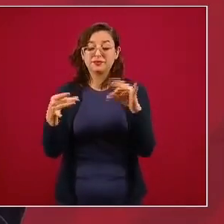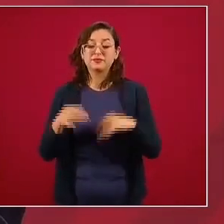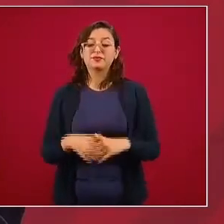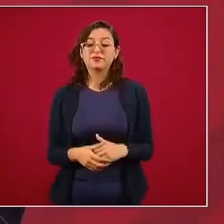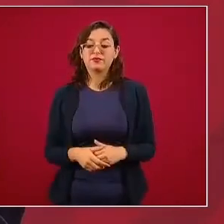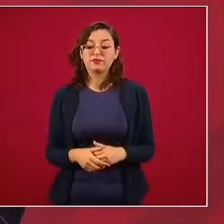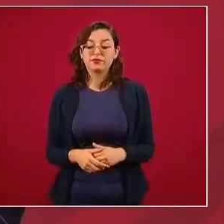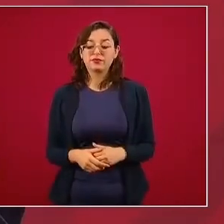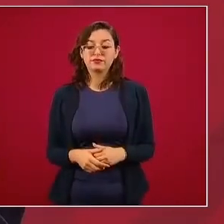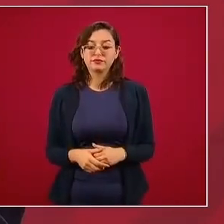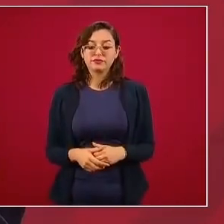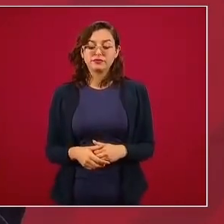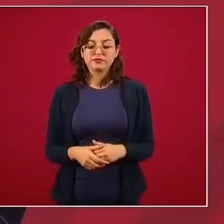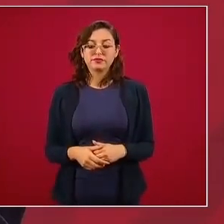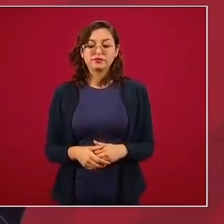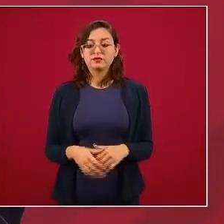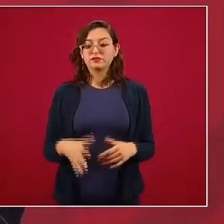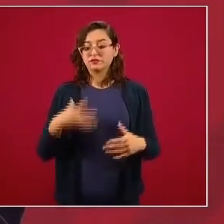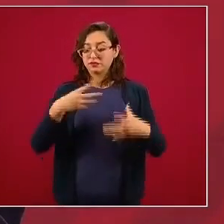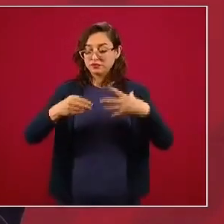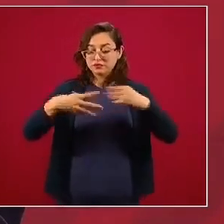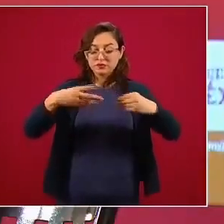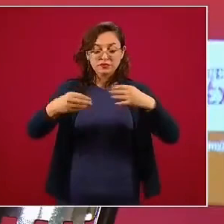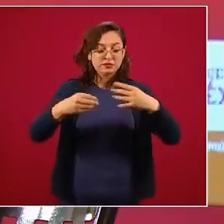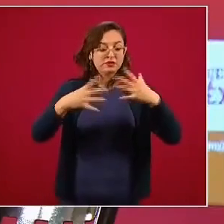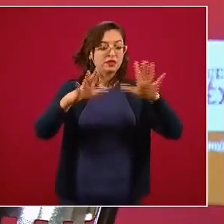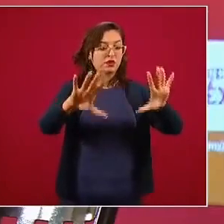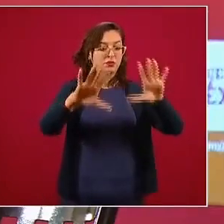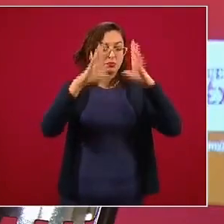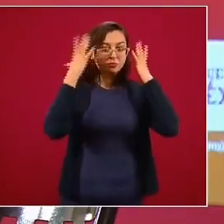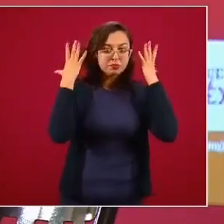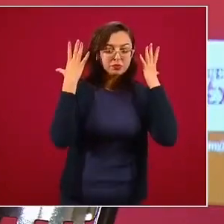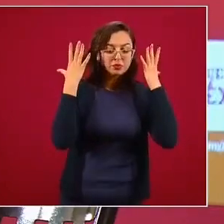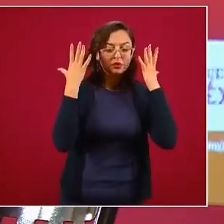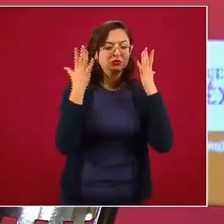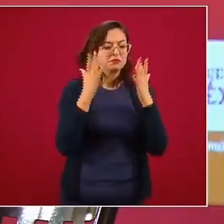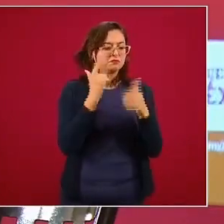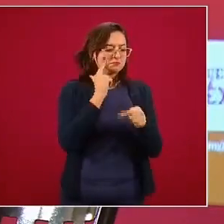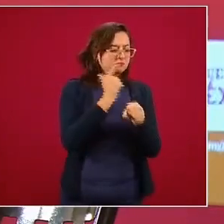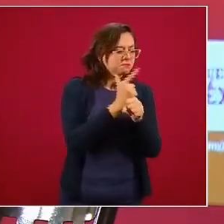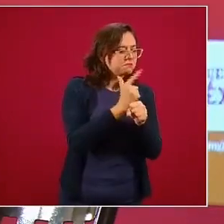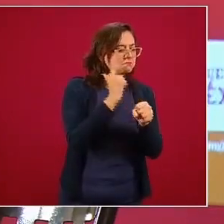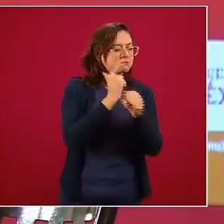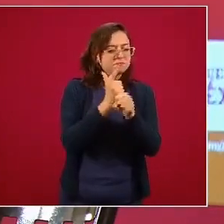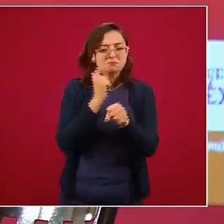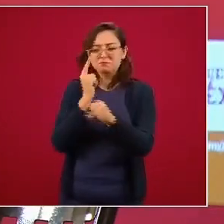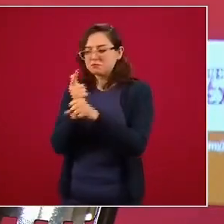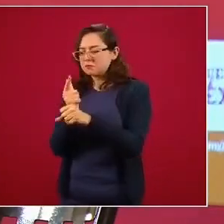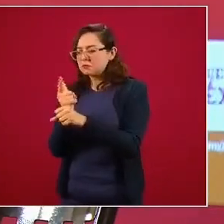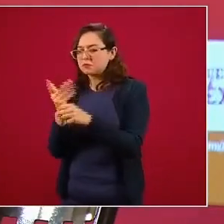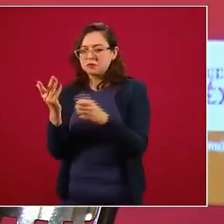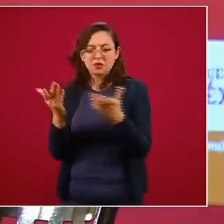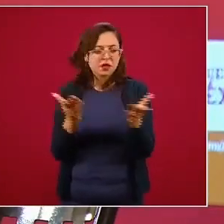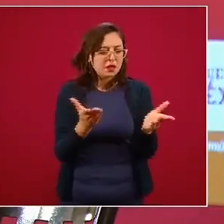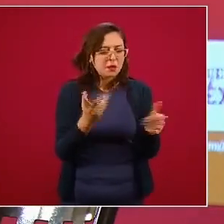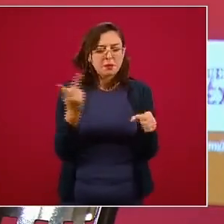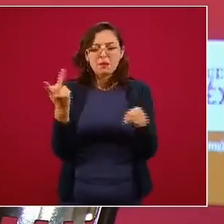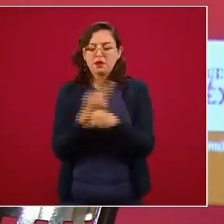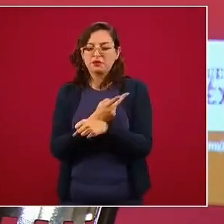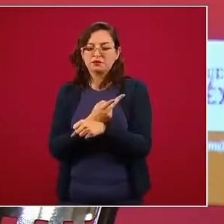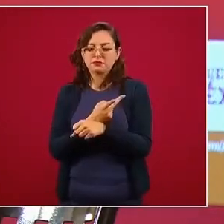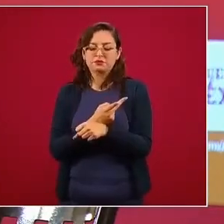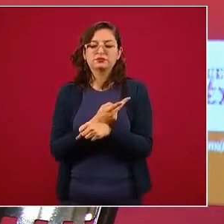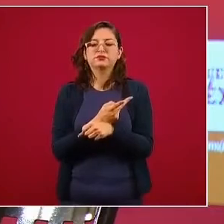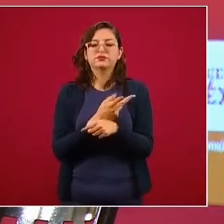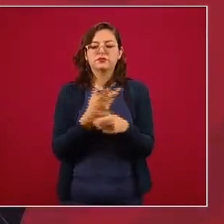los eventos, qué tan rápido están ocurriendo estos eventos, sí notamos que a lo largo de la epidemia se redujo,